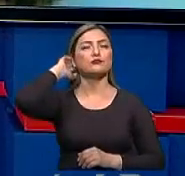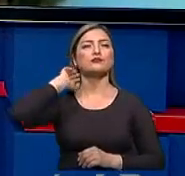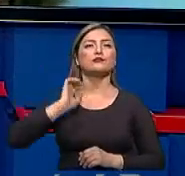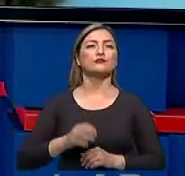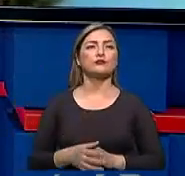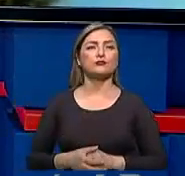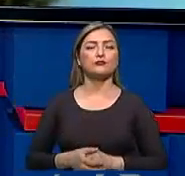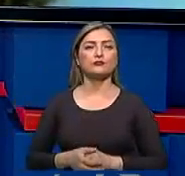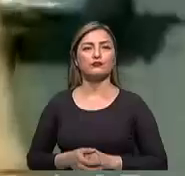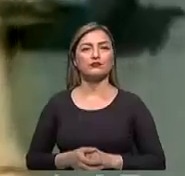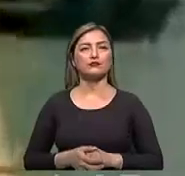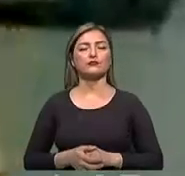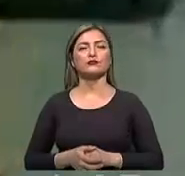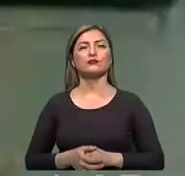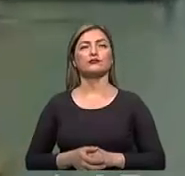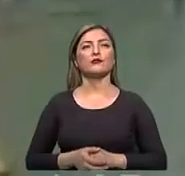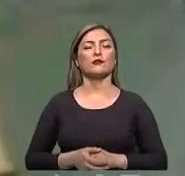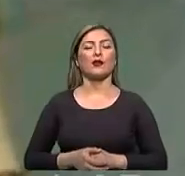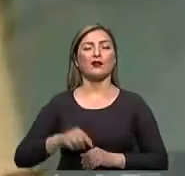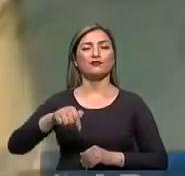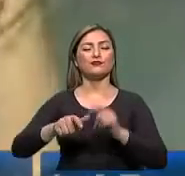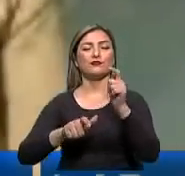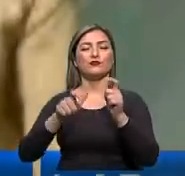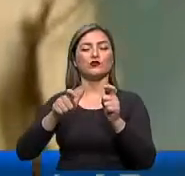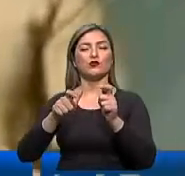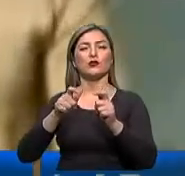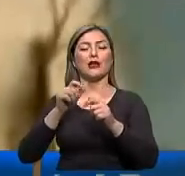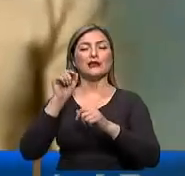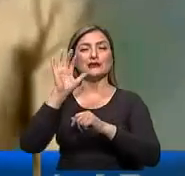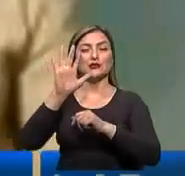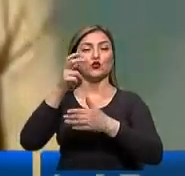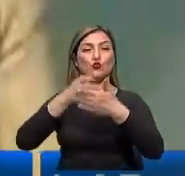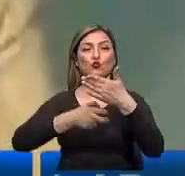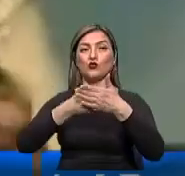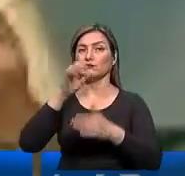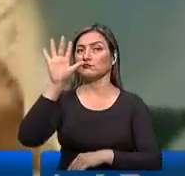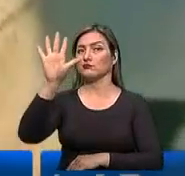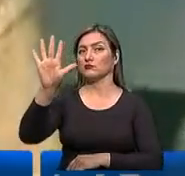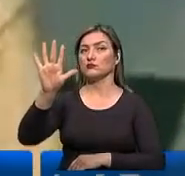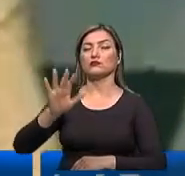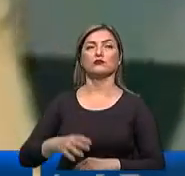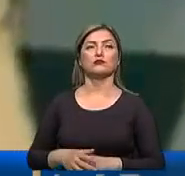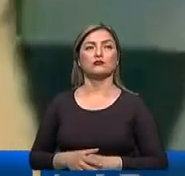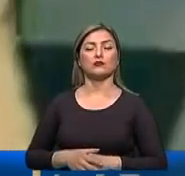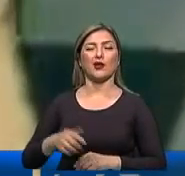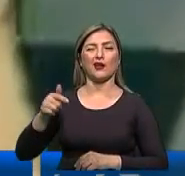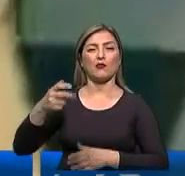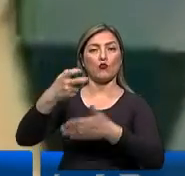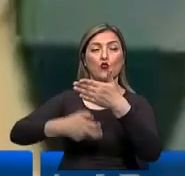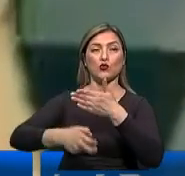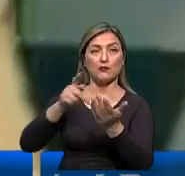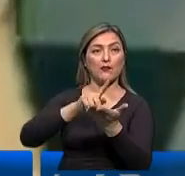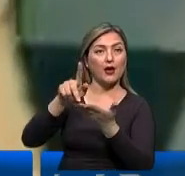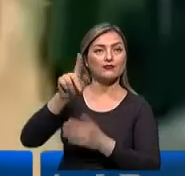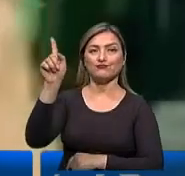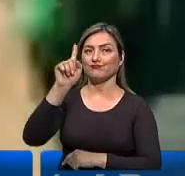Así es, Isa, amigos televidentes, hay 5 citaciones, sin embargo, como lo mencionas, desde el lunes habrá